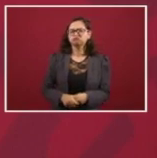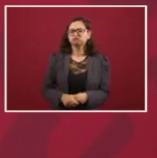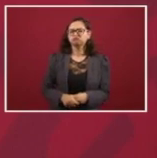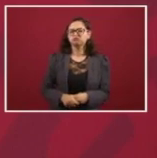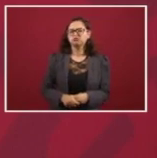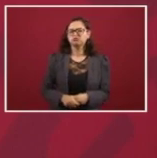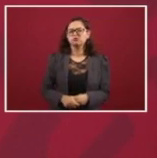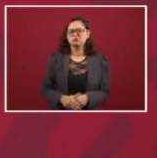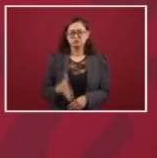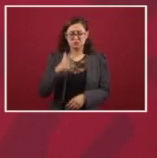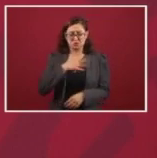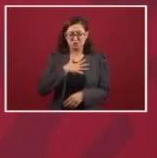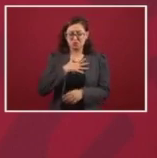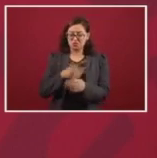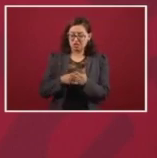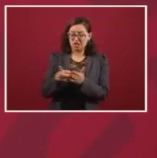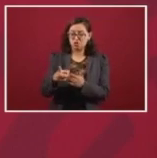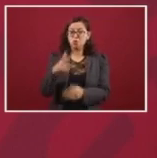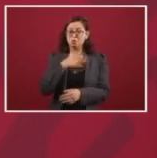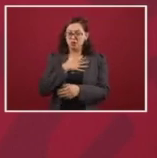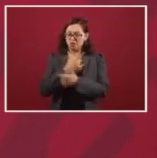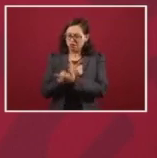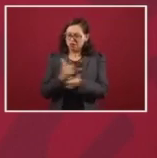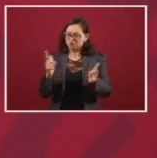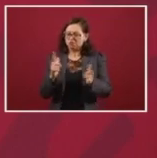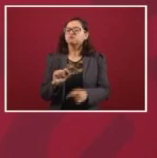He ejercido mis libertades, eso sí,